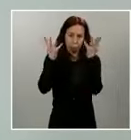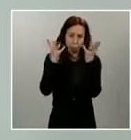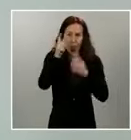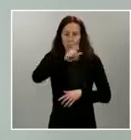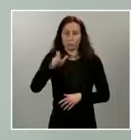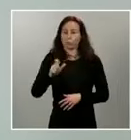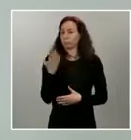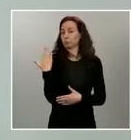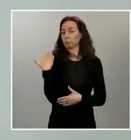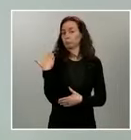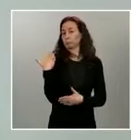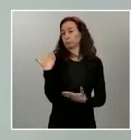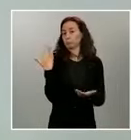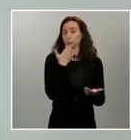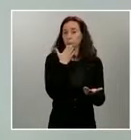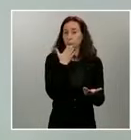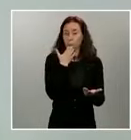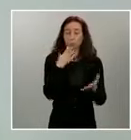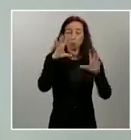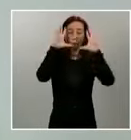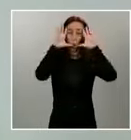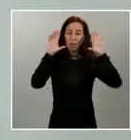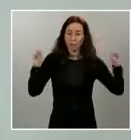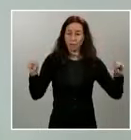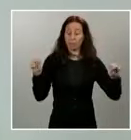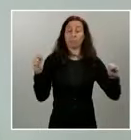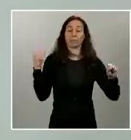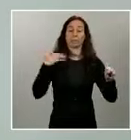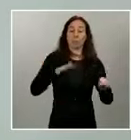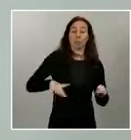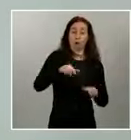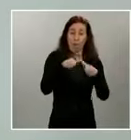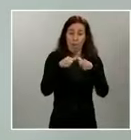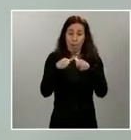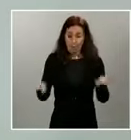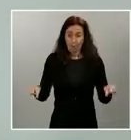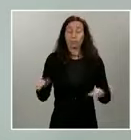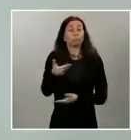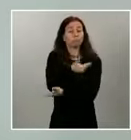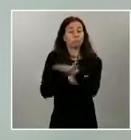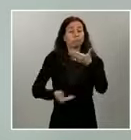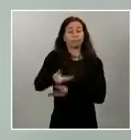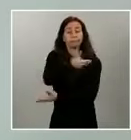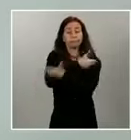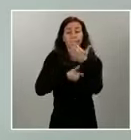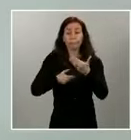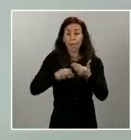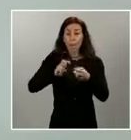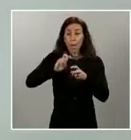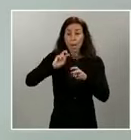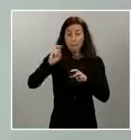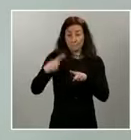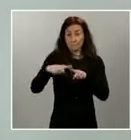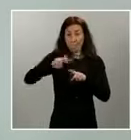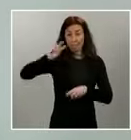como los que han llevado a cabo los guardias civiles de la Comandancia de Albacete, que han colaborado transportando material desde el Hospital